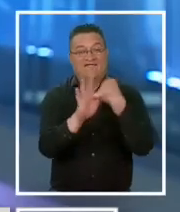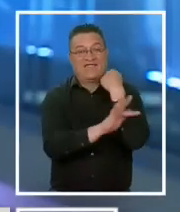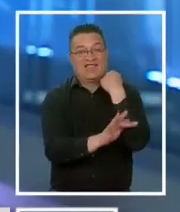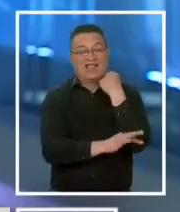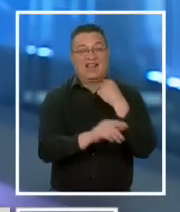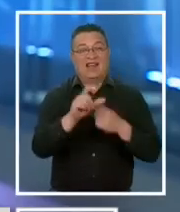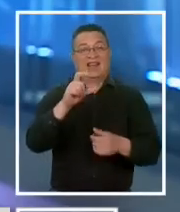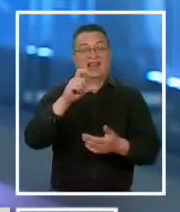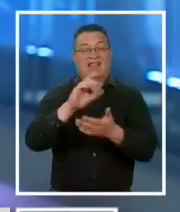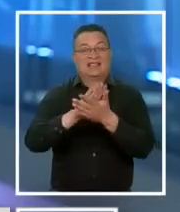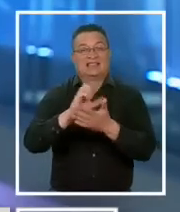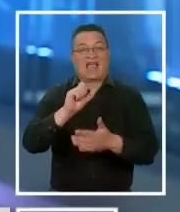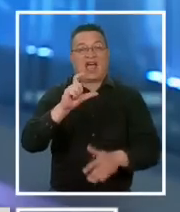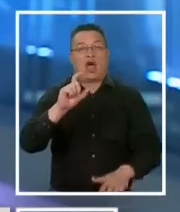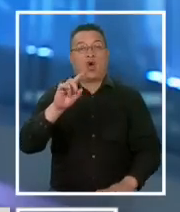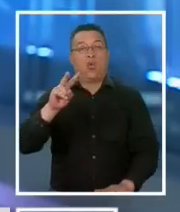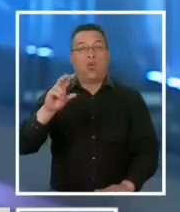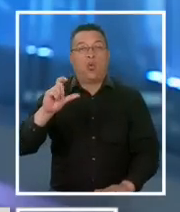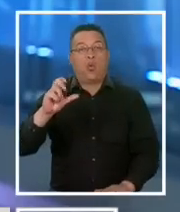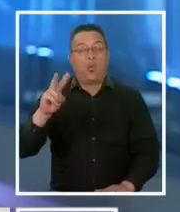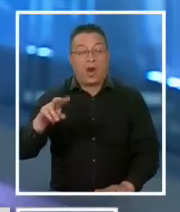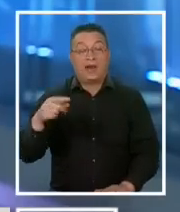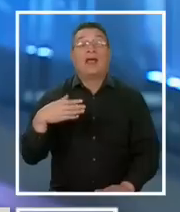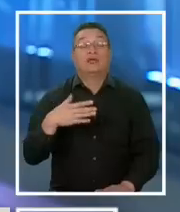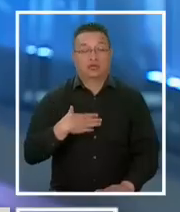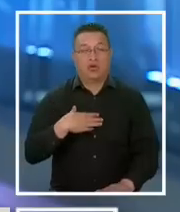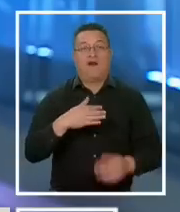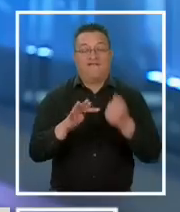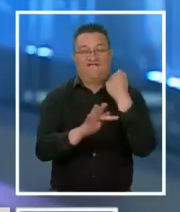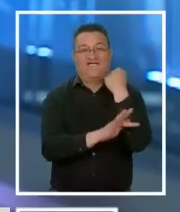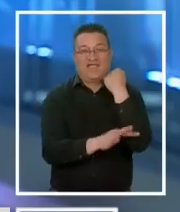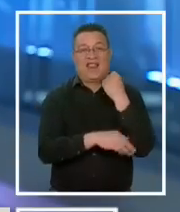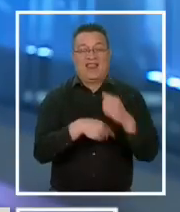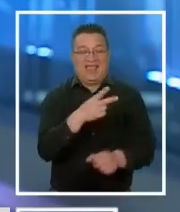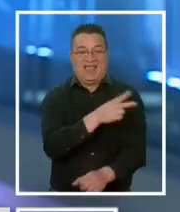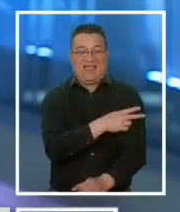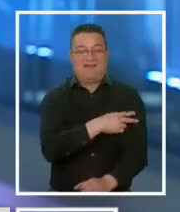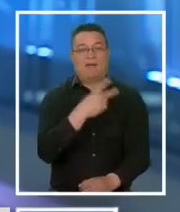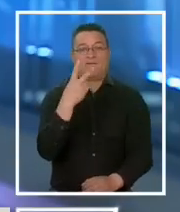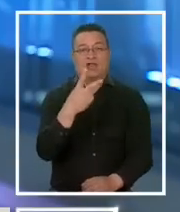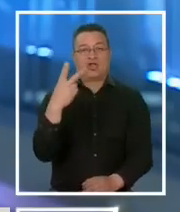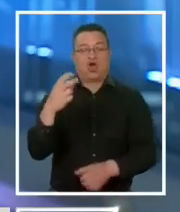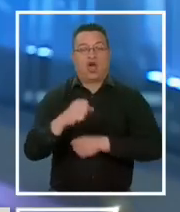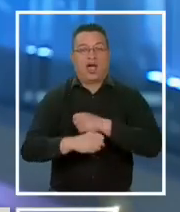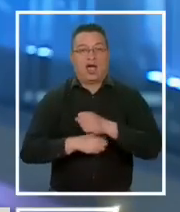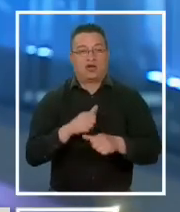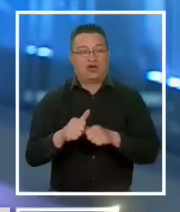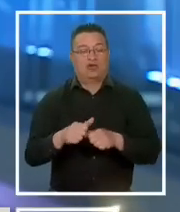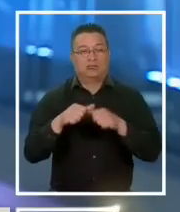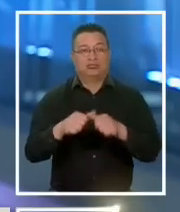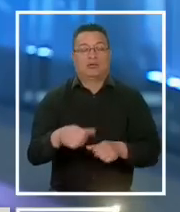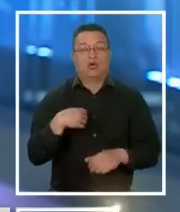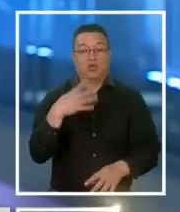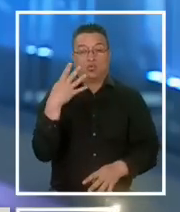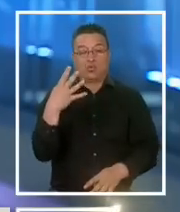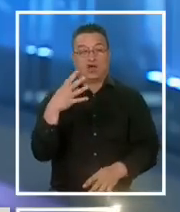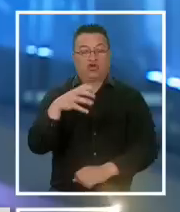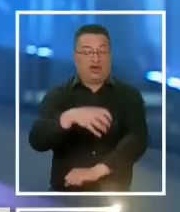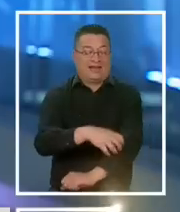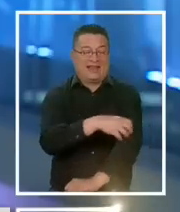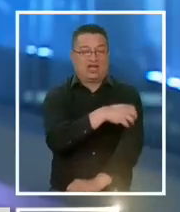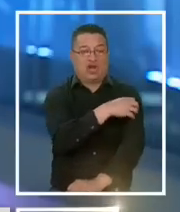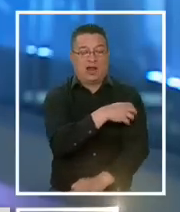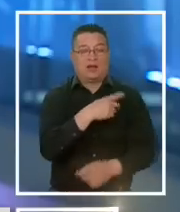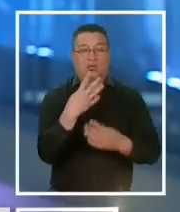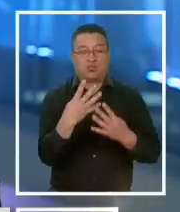le puedo mencionar un aspecto Mire yo he sido fiscal jefe durante desde hace 22 años he sido fiscal jefe con cuatro Fiscales regionales